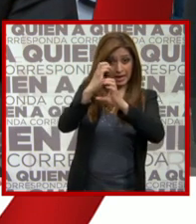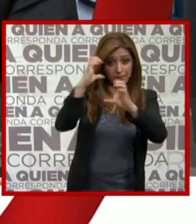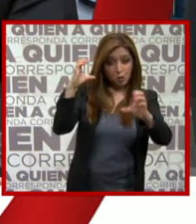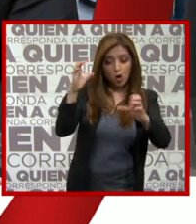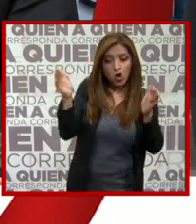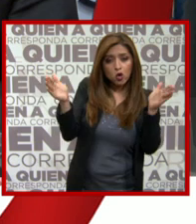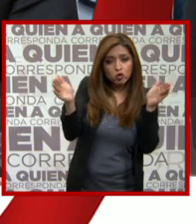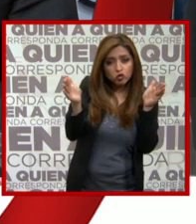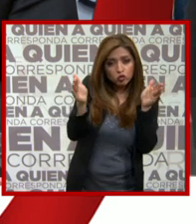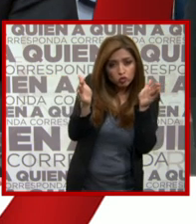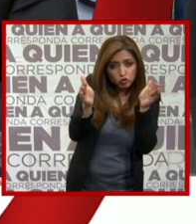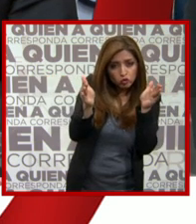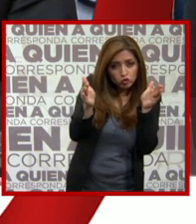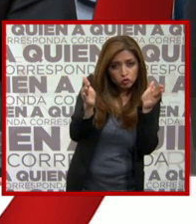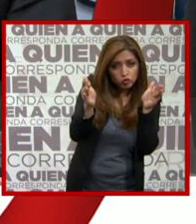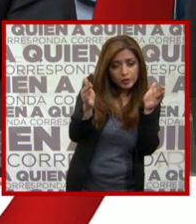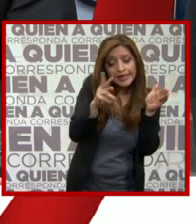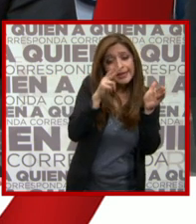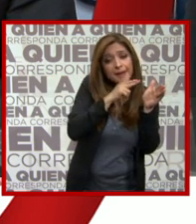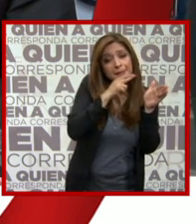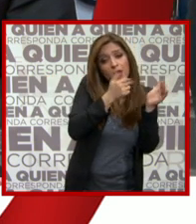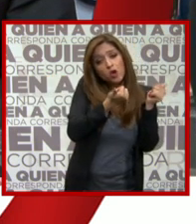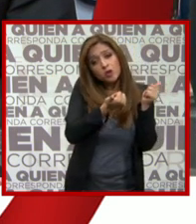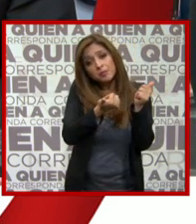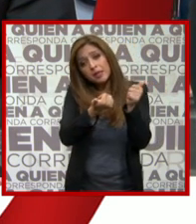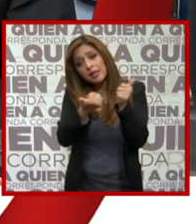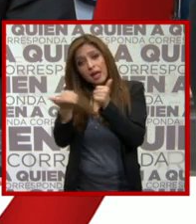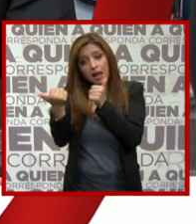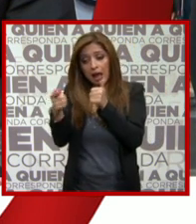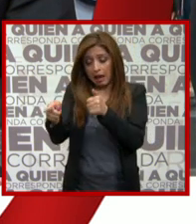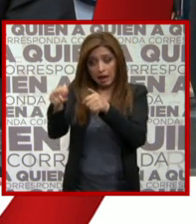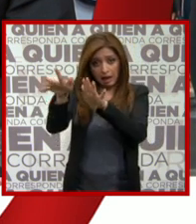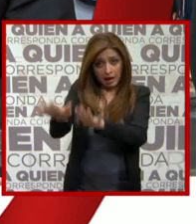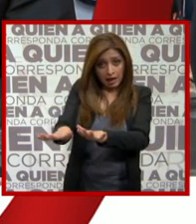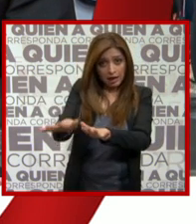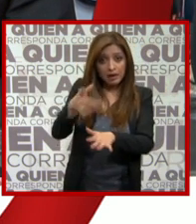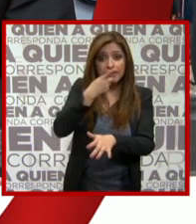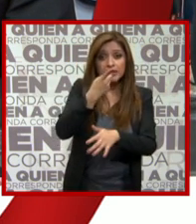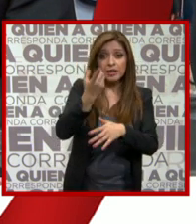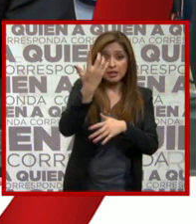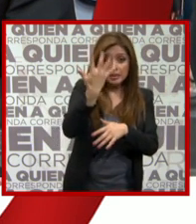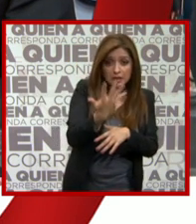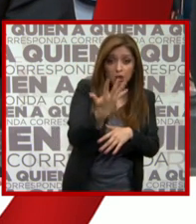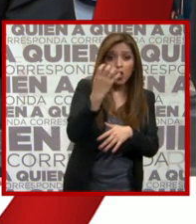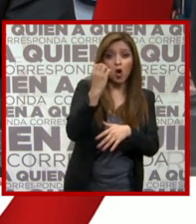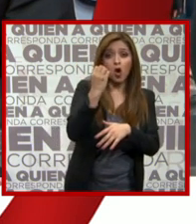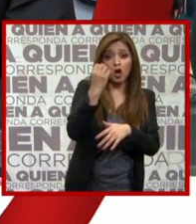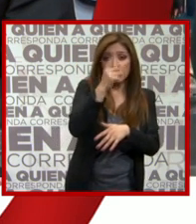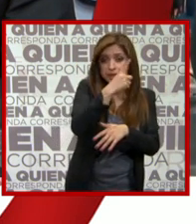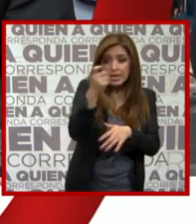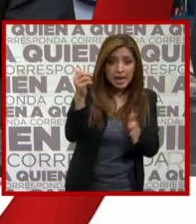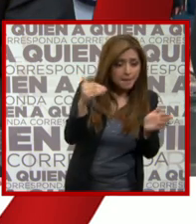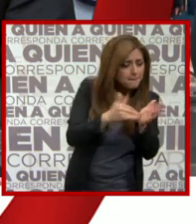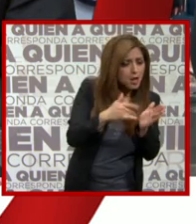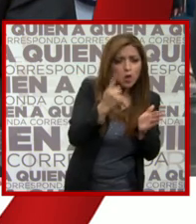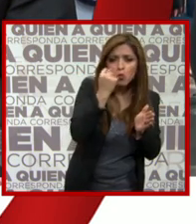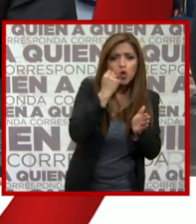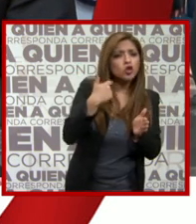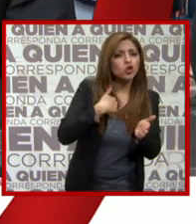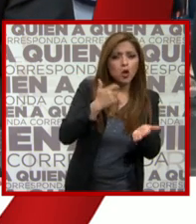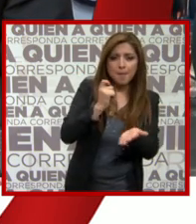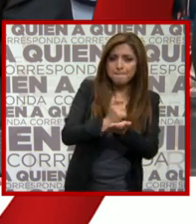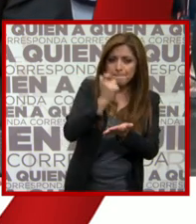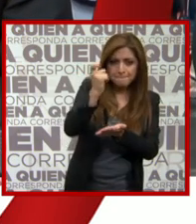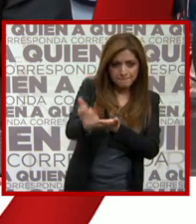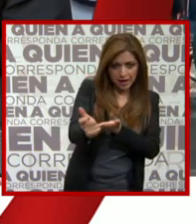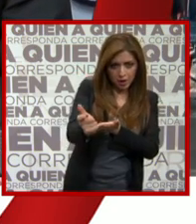pequeña. Me lleva al hospital y me deja ahí. Me dice, si son 5, si son 100,000 yo los pago. No hay ningún problema.